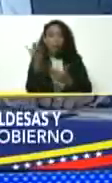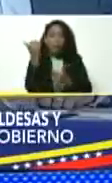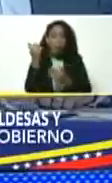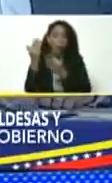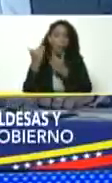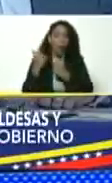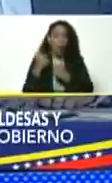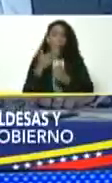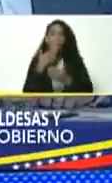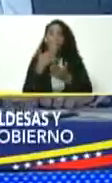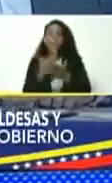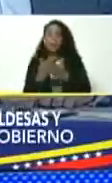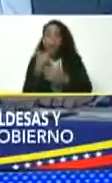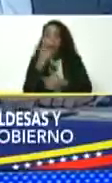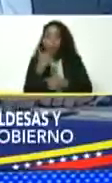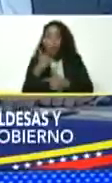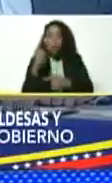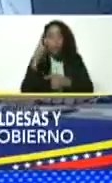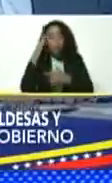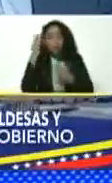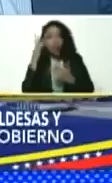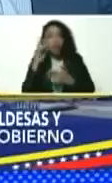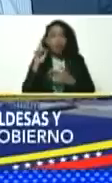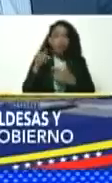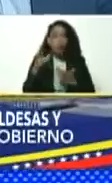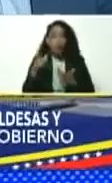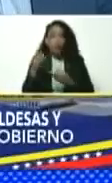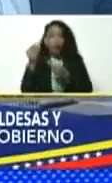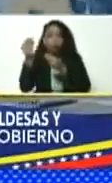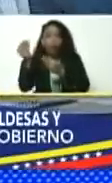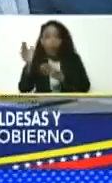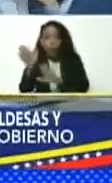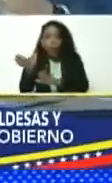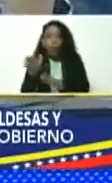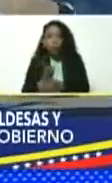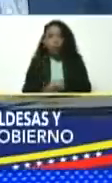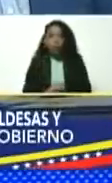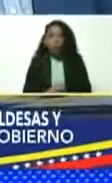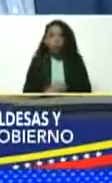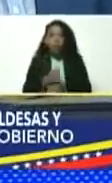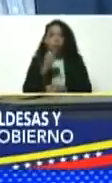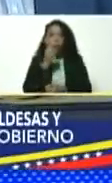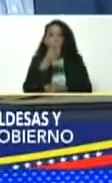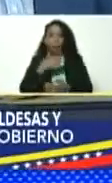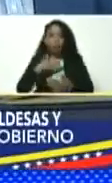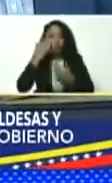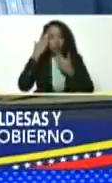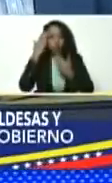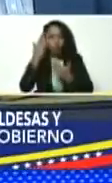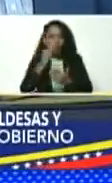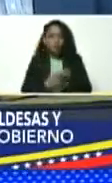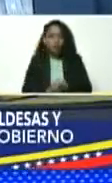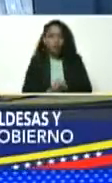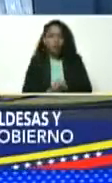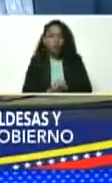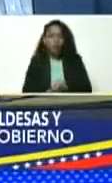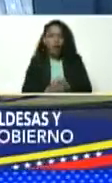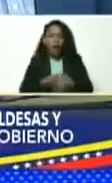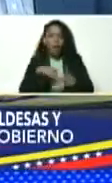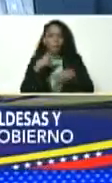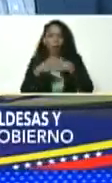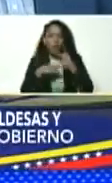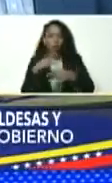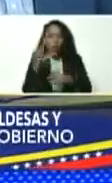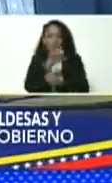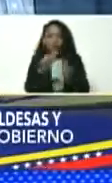por esa boquita que usted no sabe si están por darle pues a bueno me saludó alguno político el consejo de